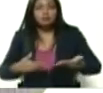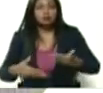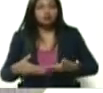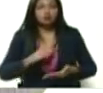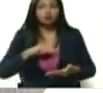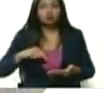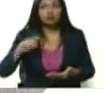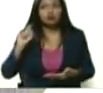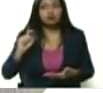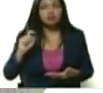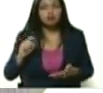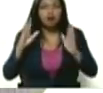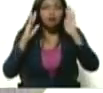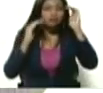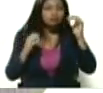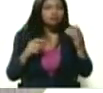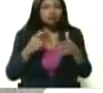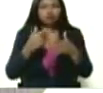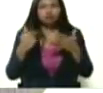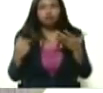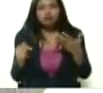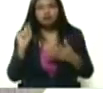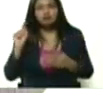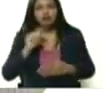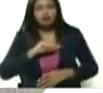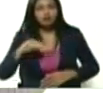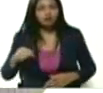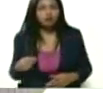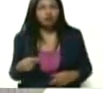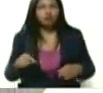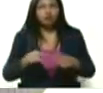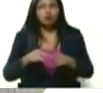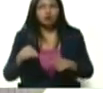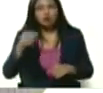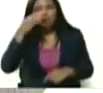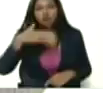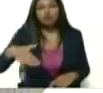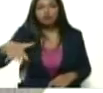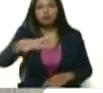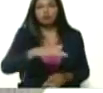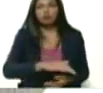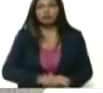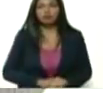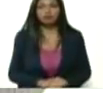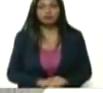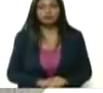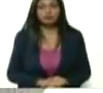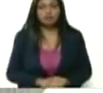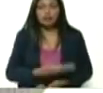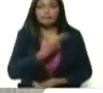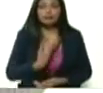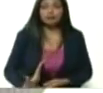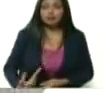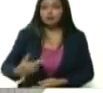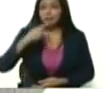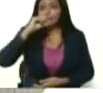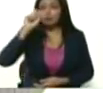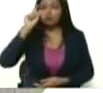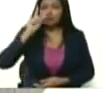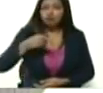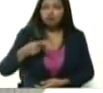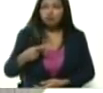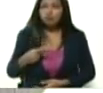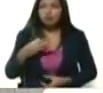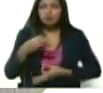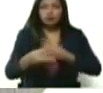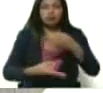esenciales para atender las necesidades de nuestra población. El presidente Nicolás Maduro, además, para